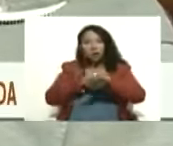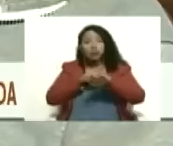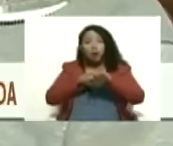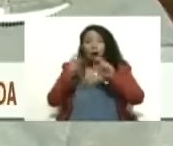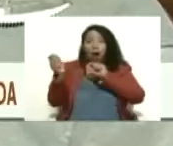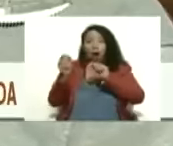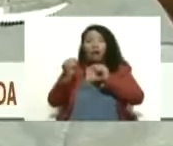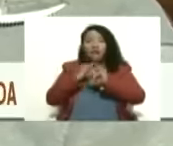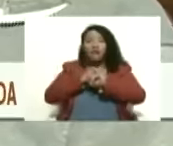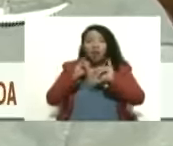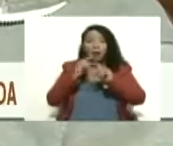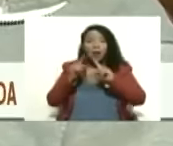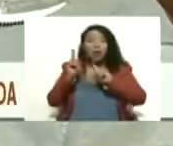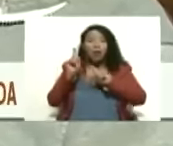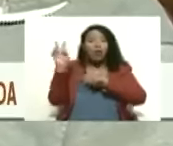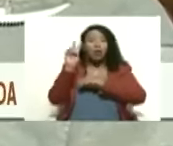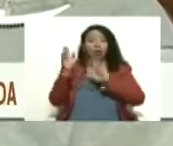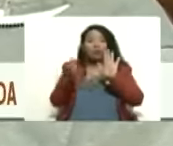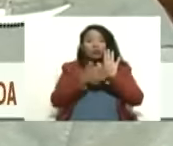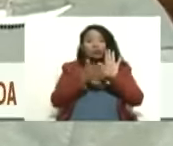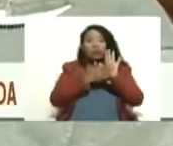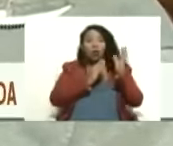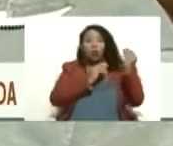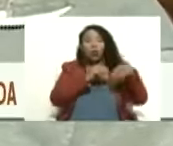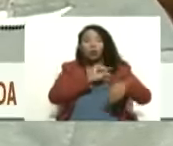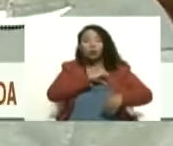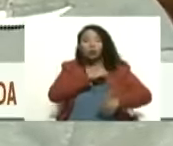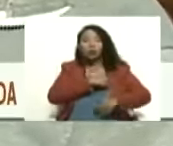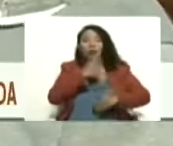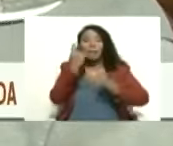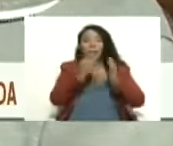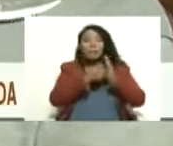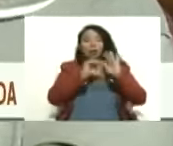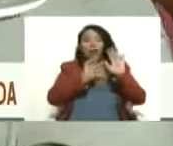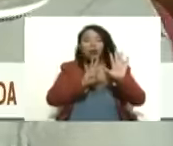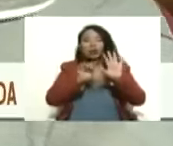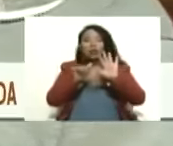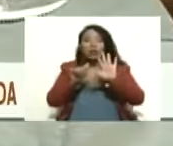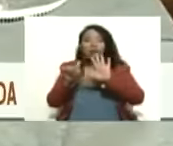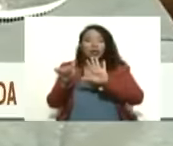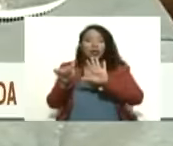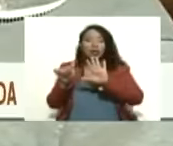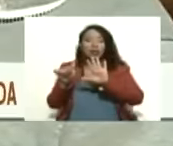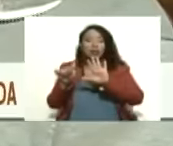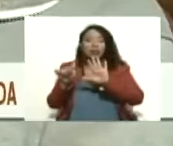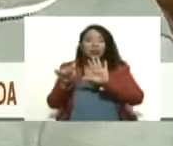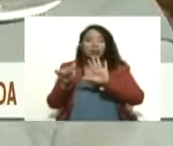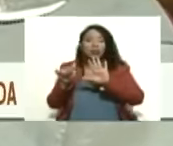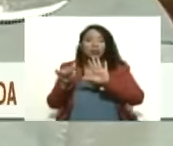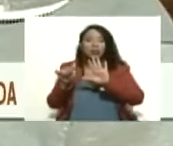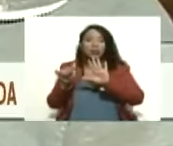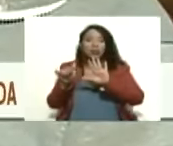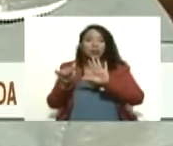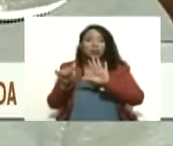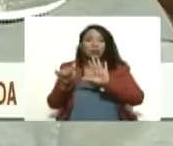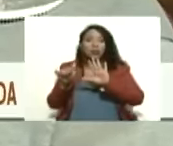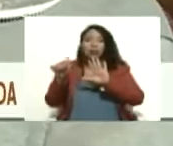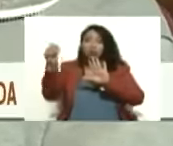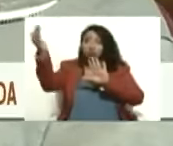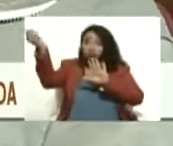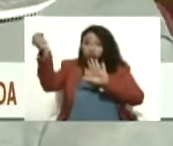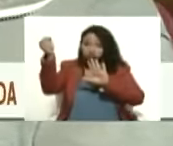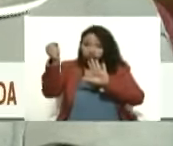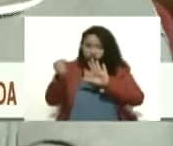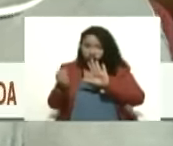Venezuela continúa apegada al acuerdo de Ginebra de 1966 y bueno obligar a Guyana a sentarse a